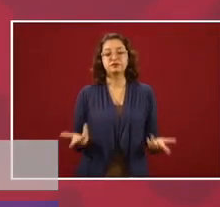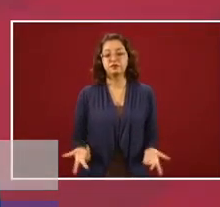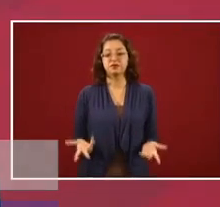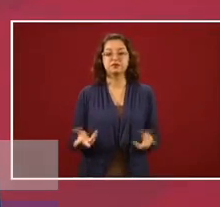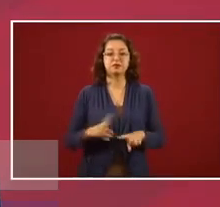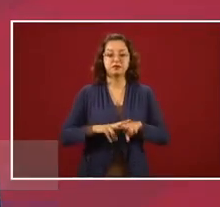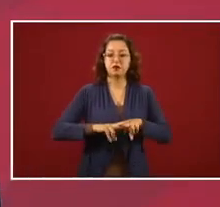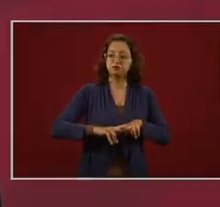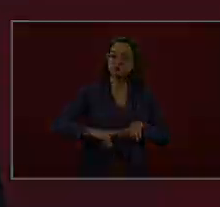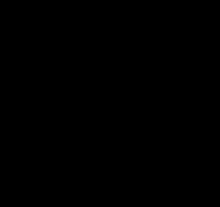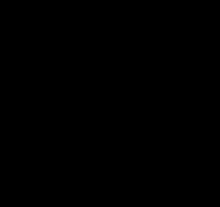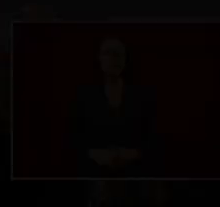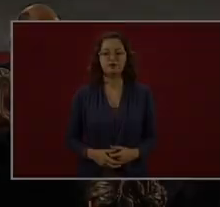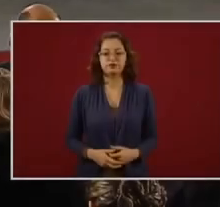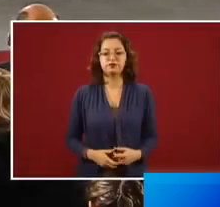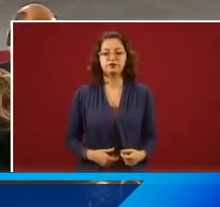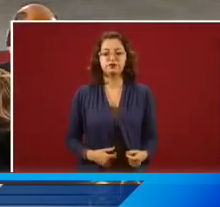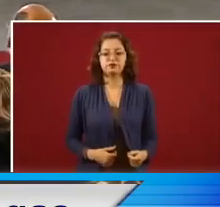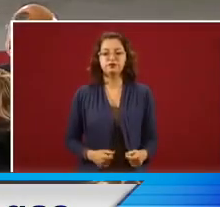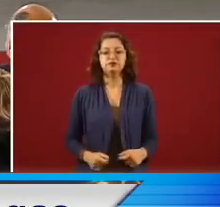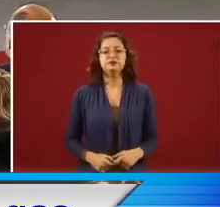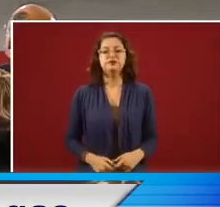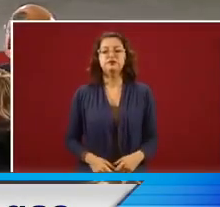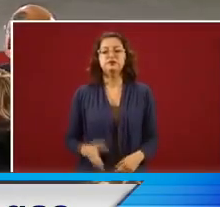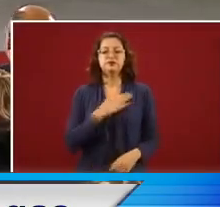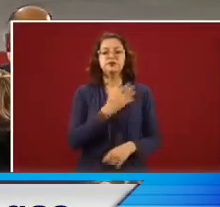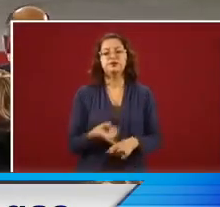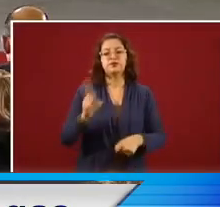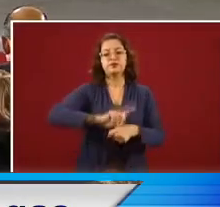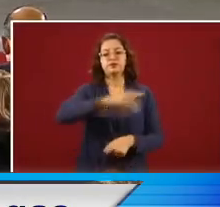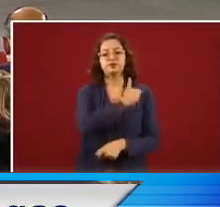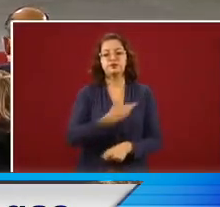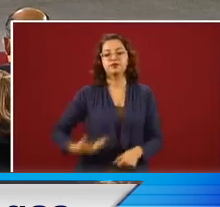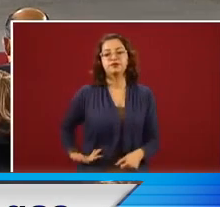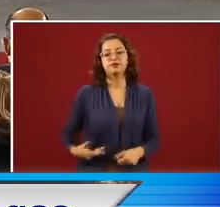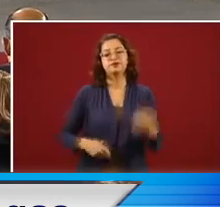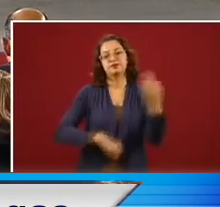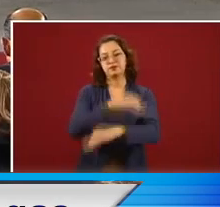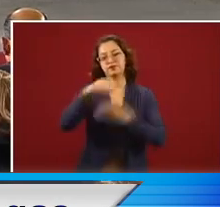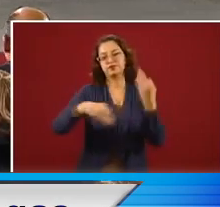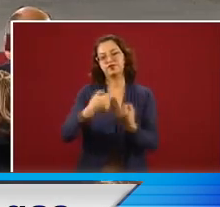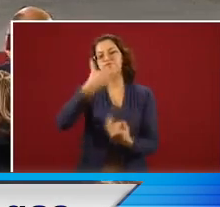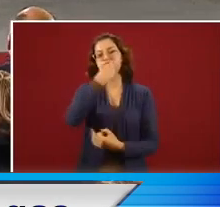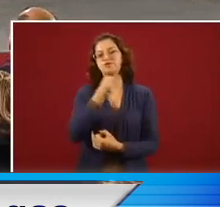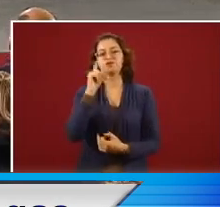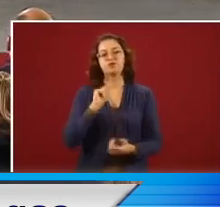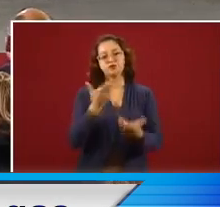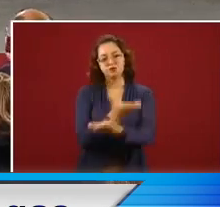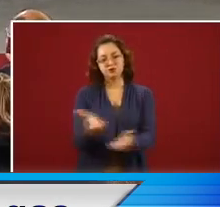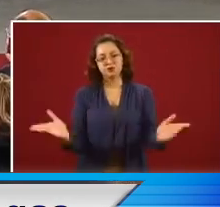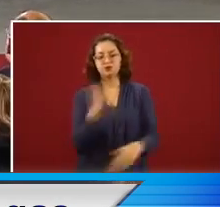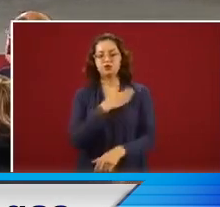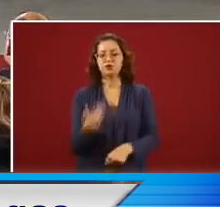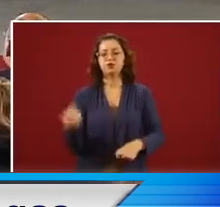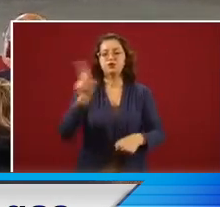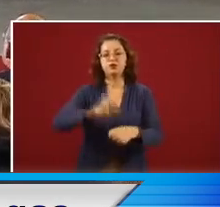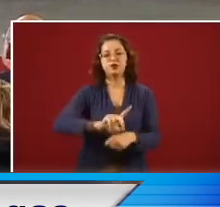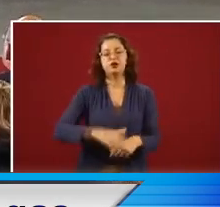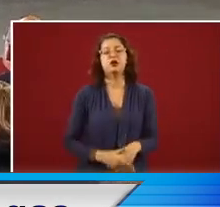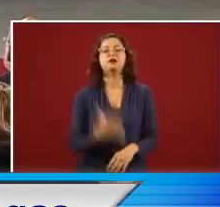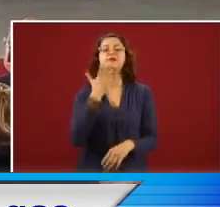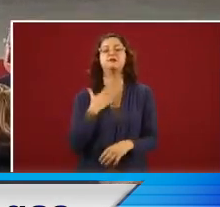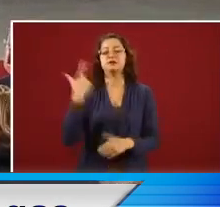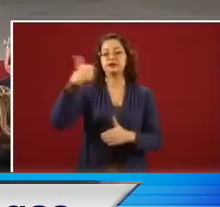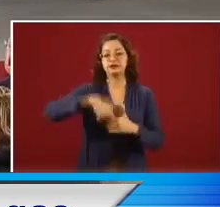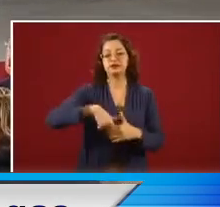especial en Guerrero. Precios de las gasolinas y gas. Precio promedio por litro de gasolina del 9 al 15